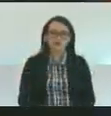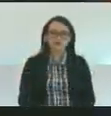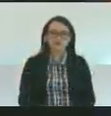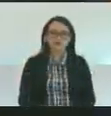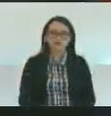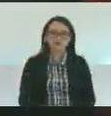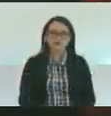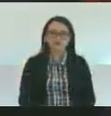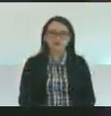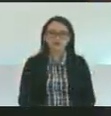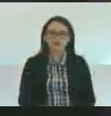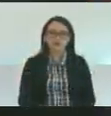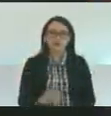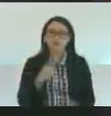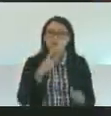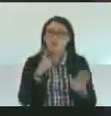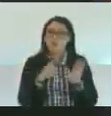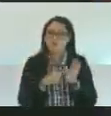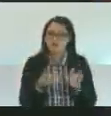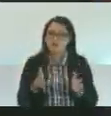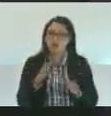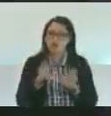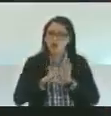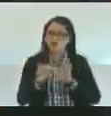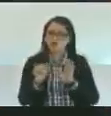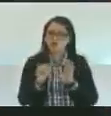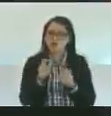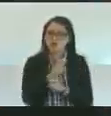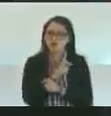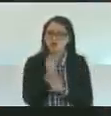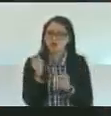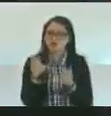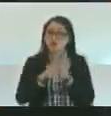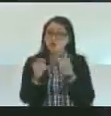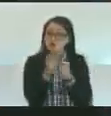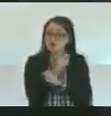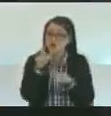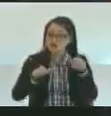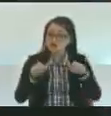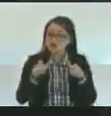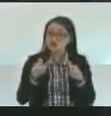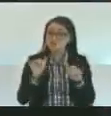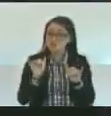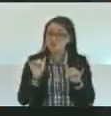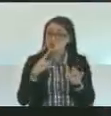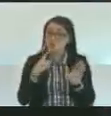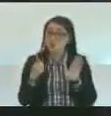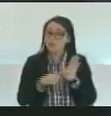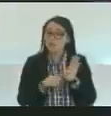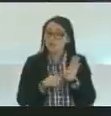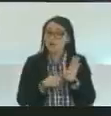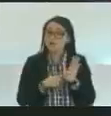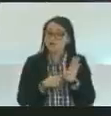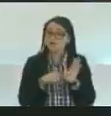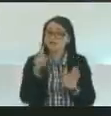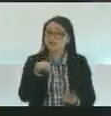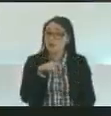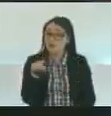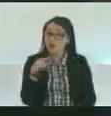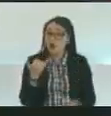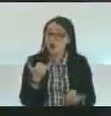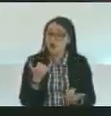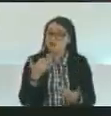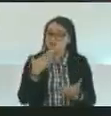Yo les cumplí con la constituyente, ¿sí o no? Y yo les cumpliré con un gran